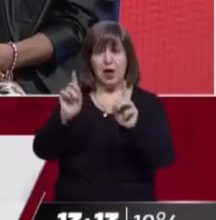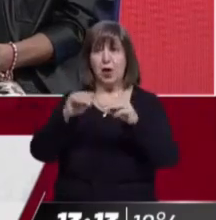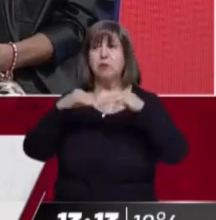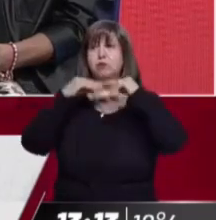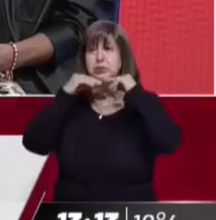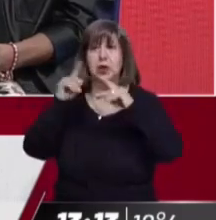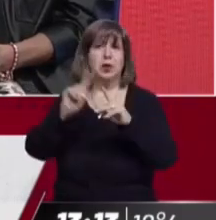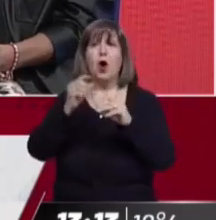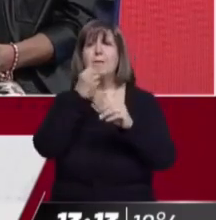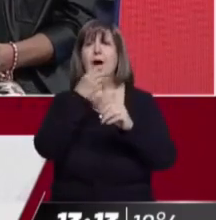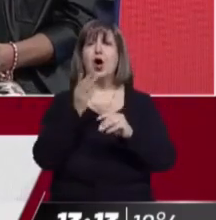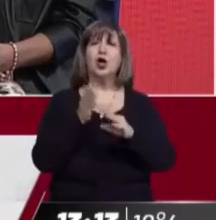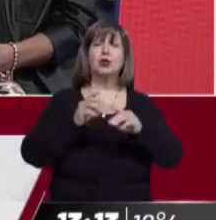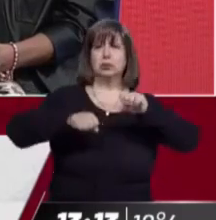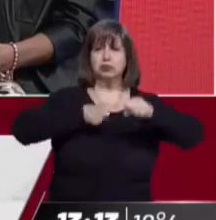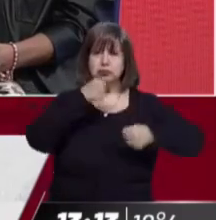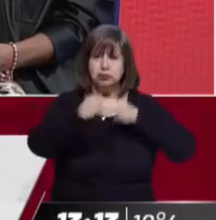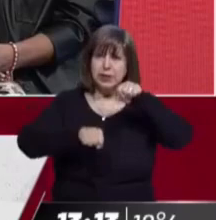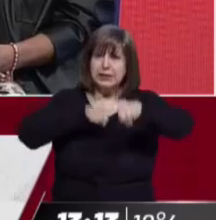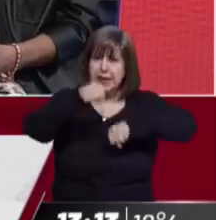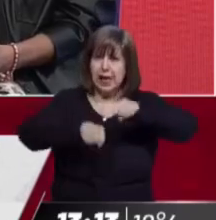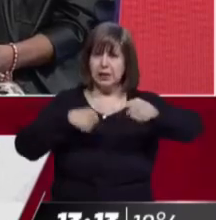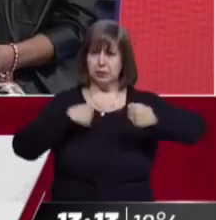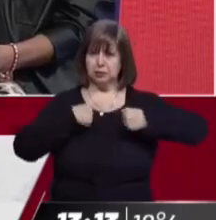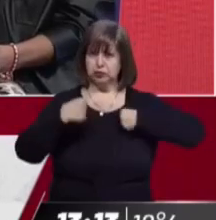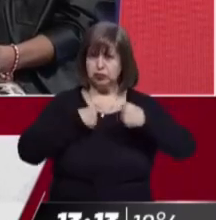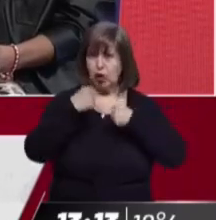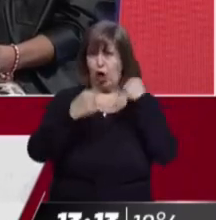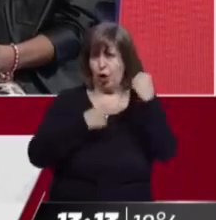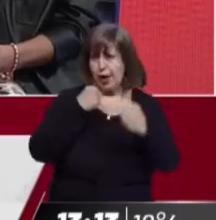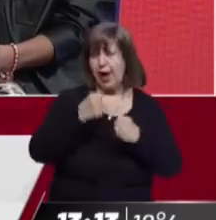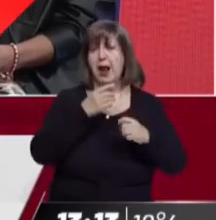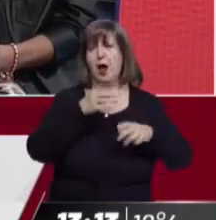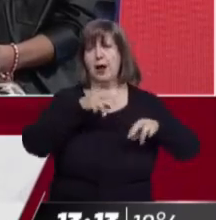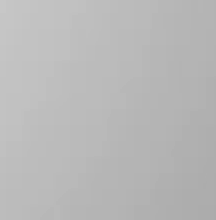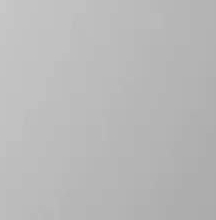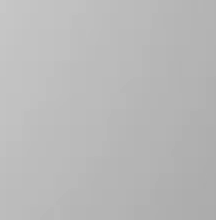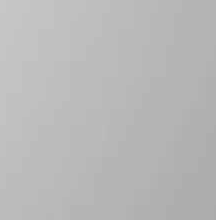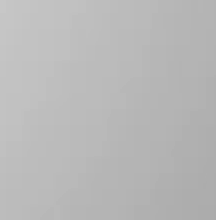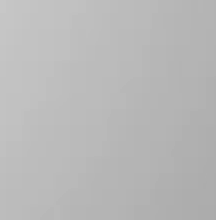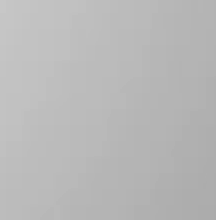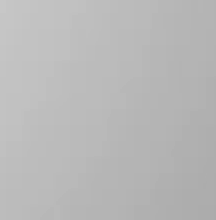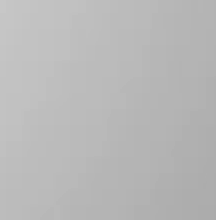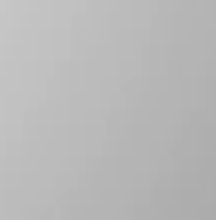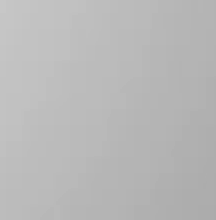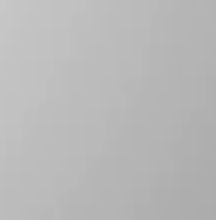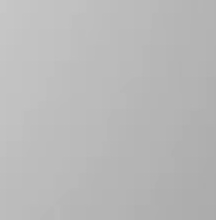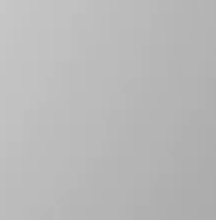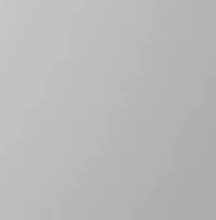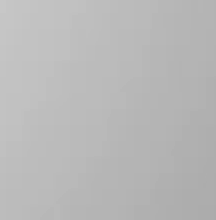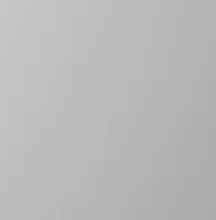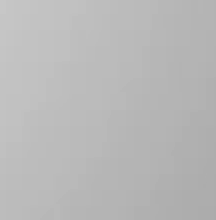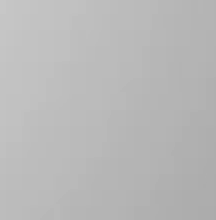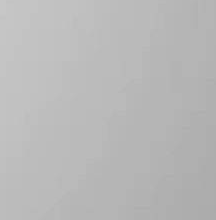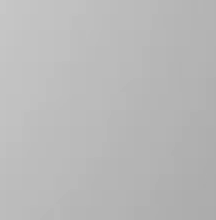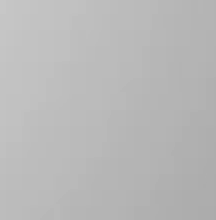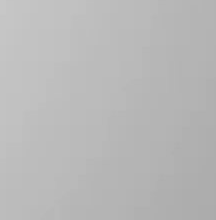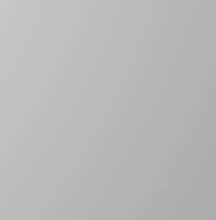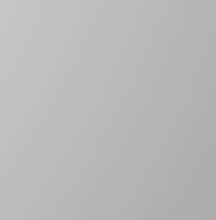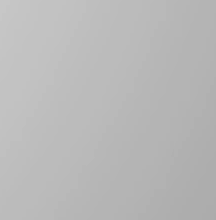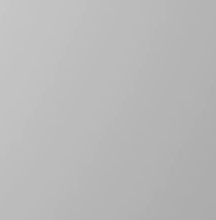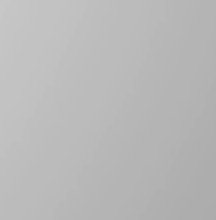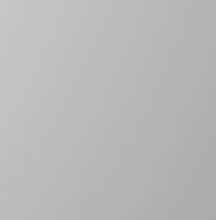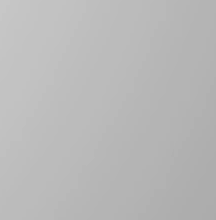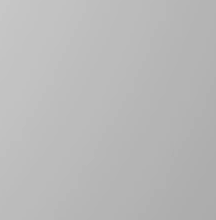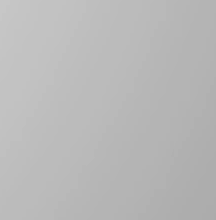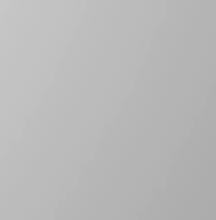no tan cerca del estadio y venir con tiempo no 2s horas y media antes para que ojalá lo de lo del sábado sea una verdadera fiesta del fútbol